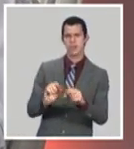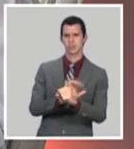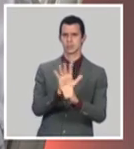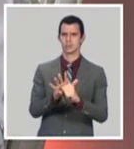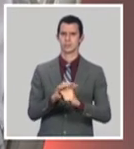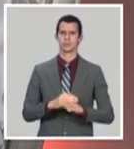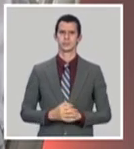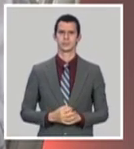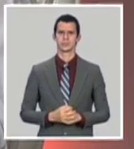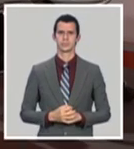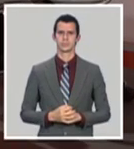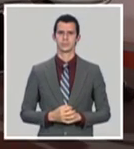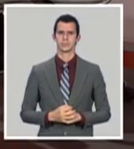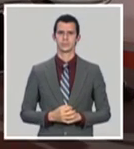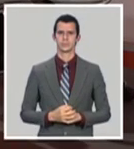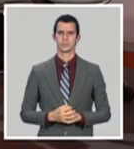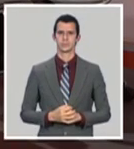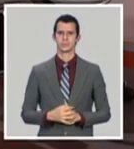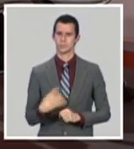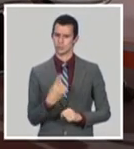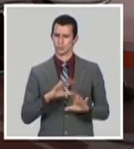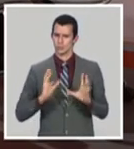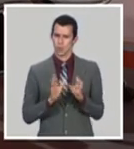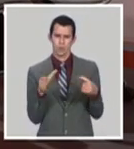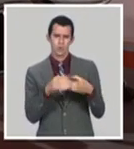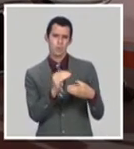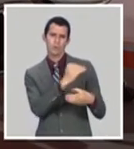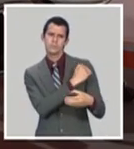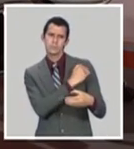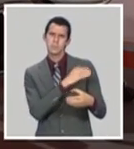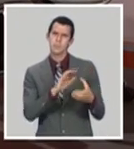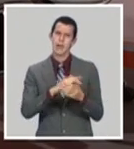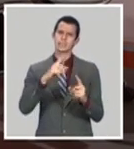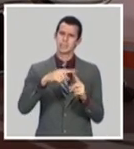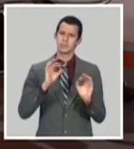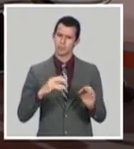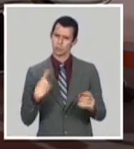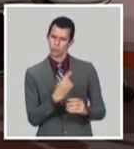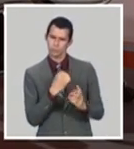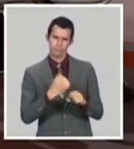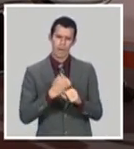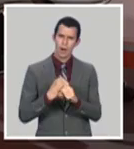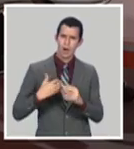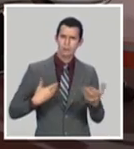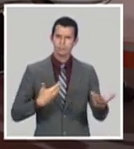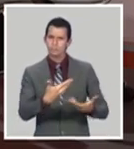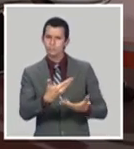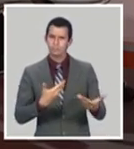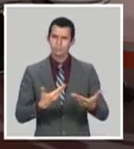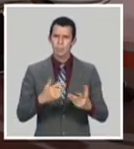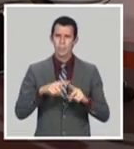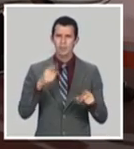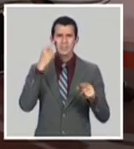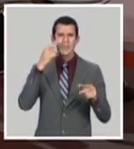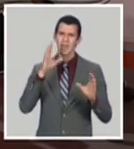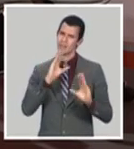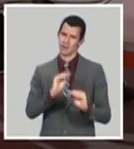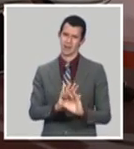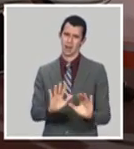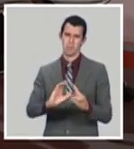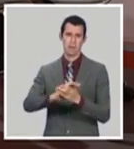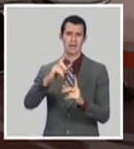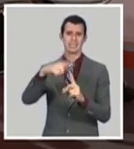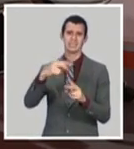territorio, todo el análisis que está haciendo el Consejo de Defensa de esta provincia, lo que tienen es una dispersión a